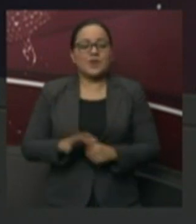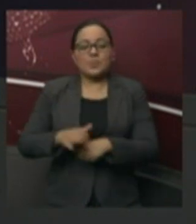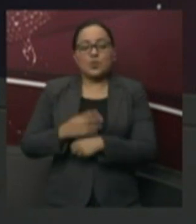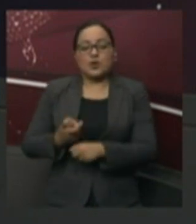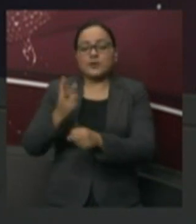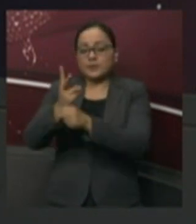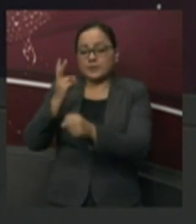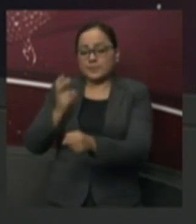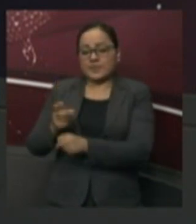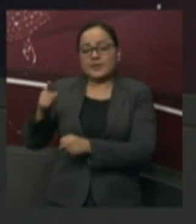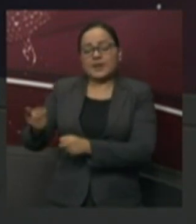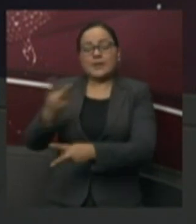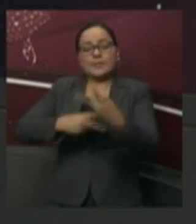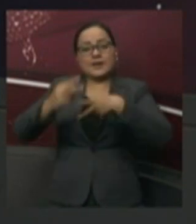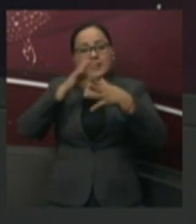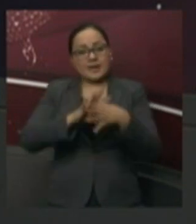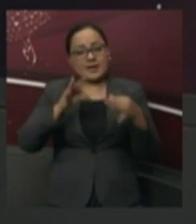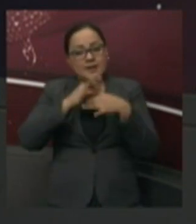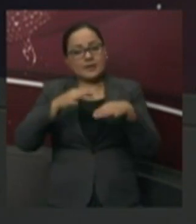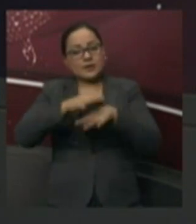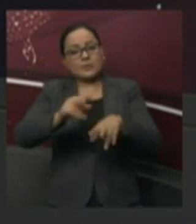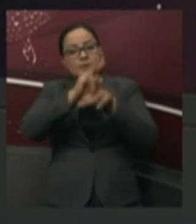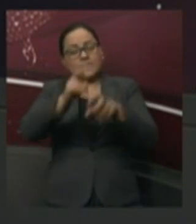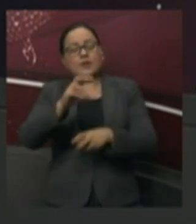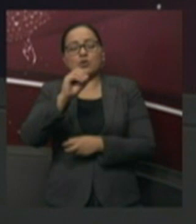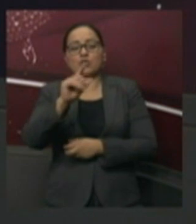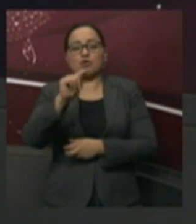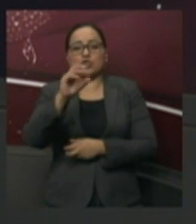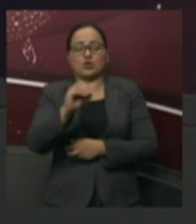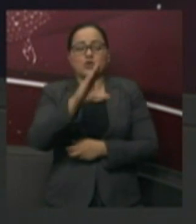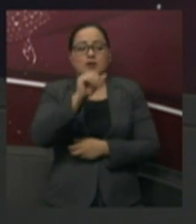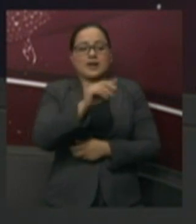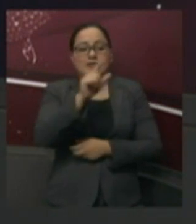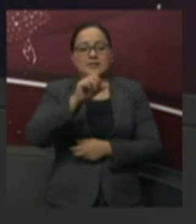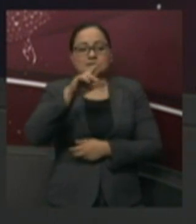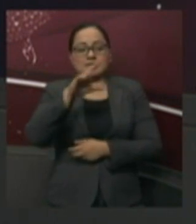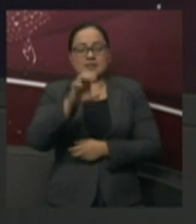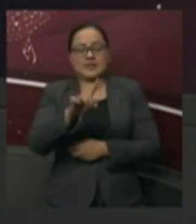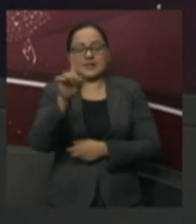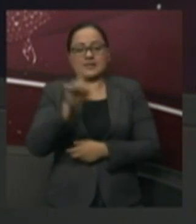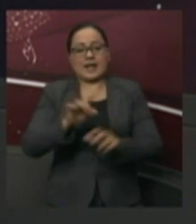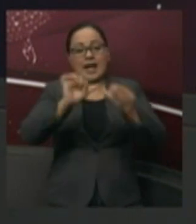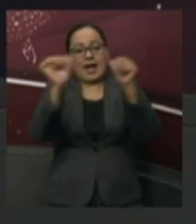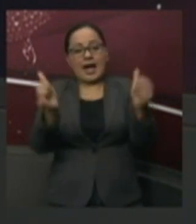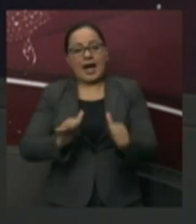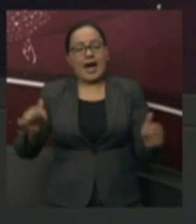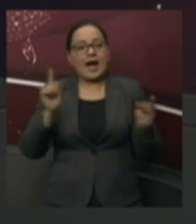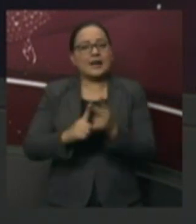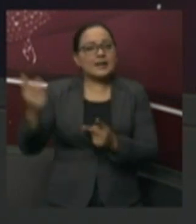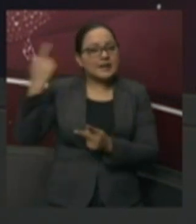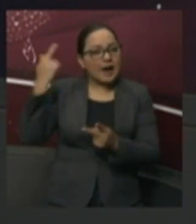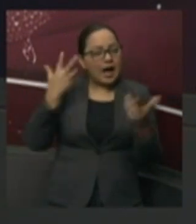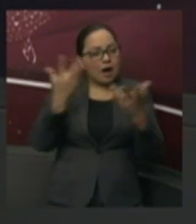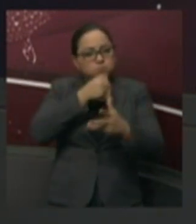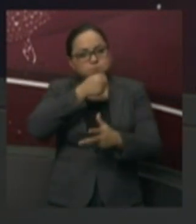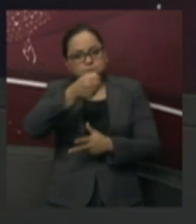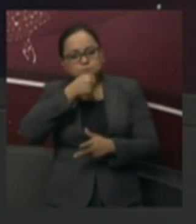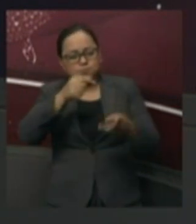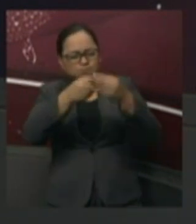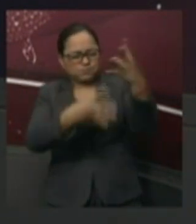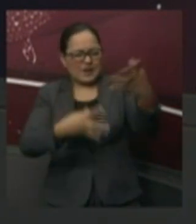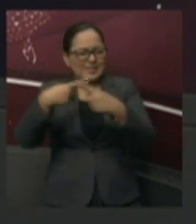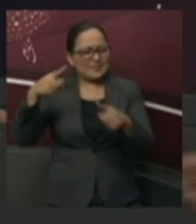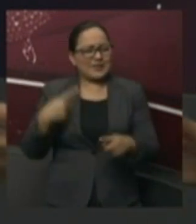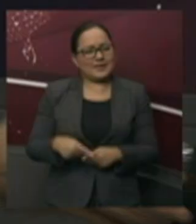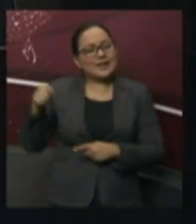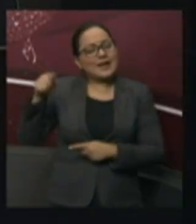a este espacio informativo a que nos explique un poco de ello a Otto Cázares, artista plástico, filósofo, radioasta, teleasta, en fin, muchas